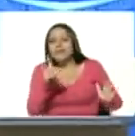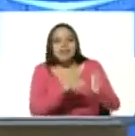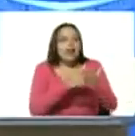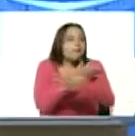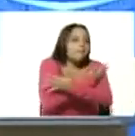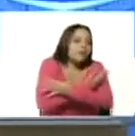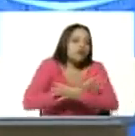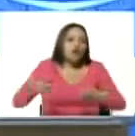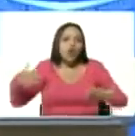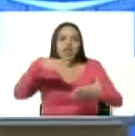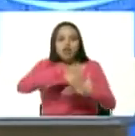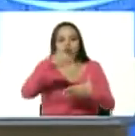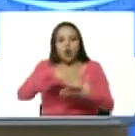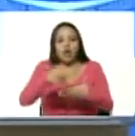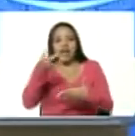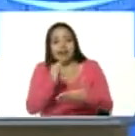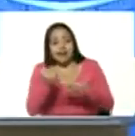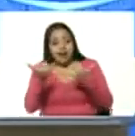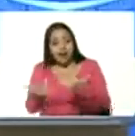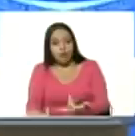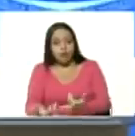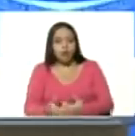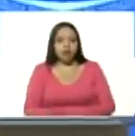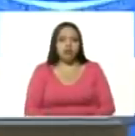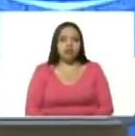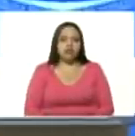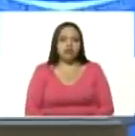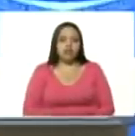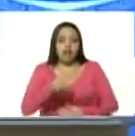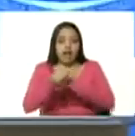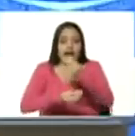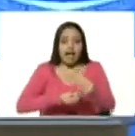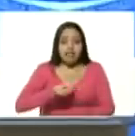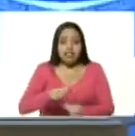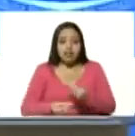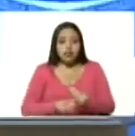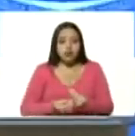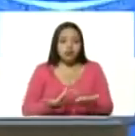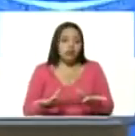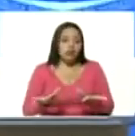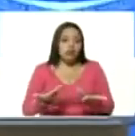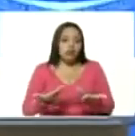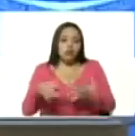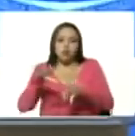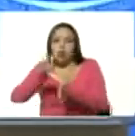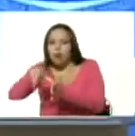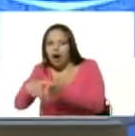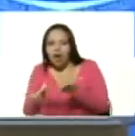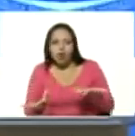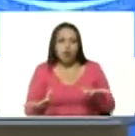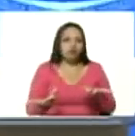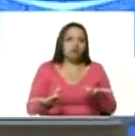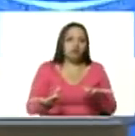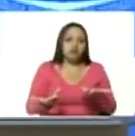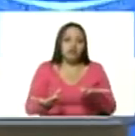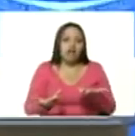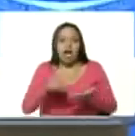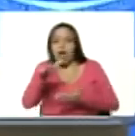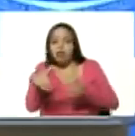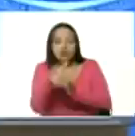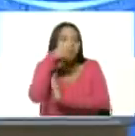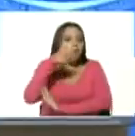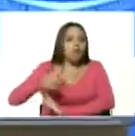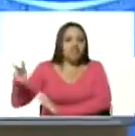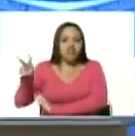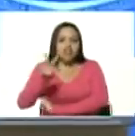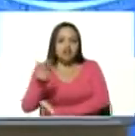de dólares que están en este momento siendo despilfarrados, siendo robados a todo el pueblo de